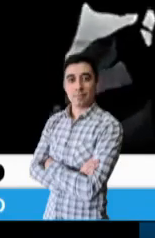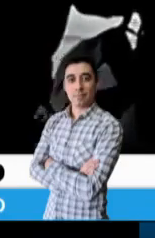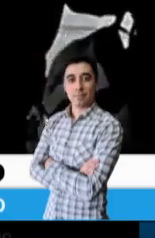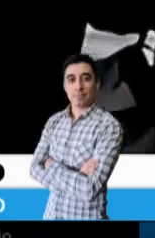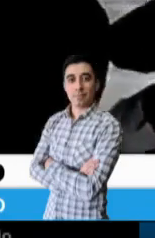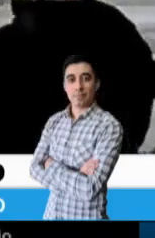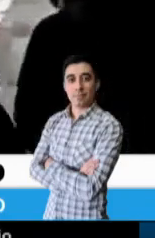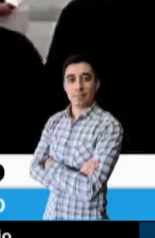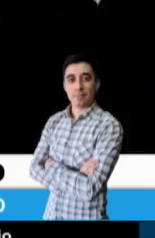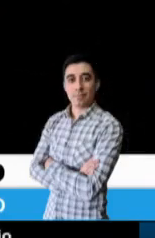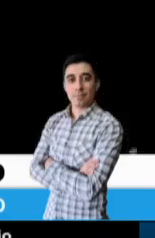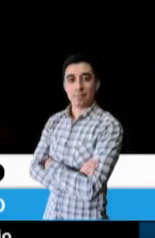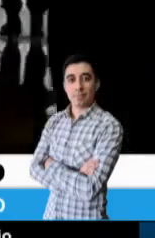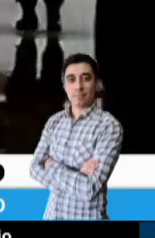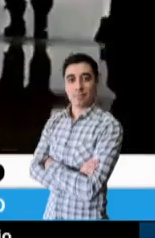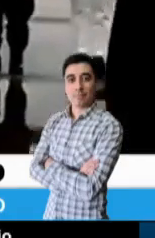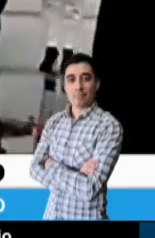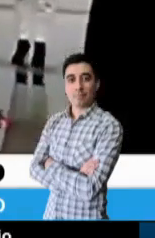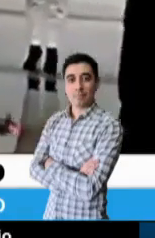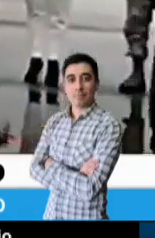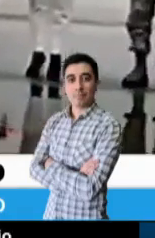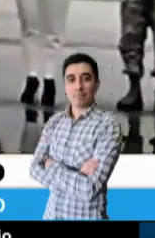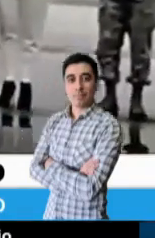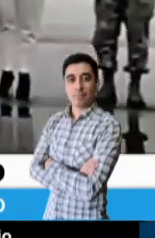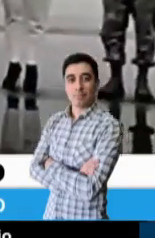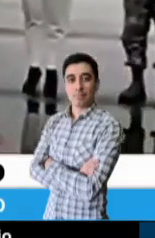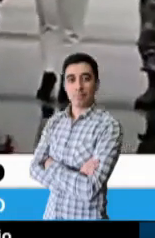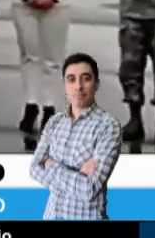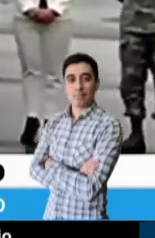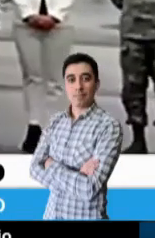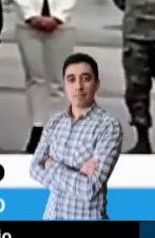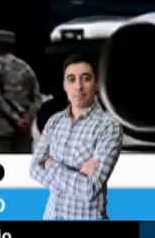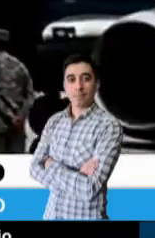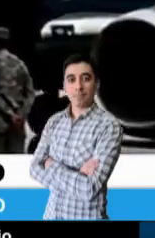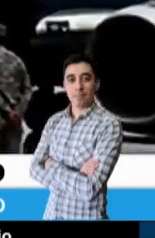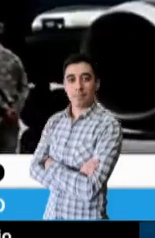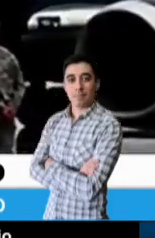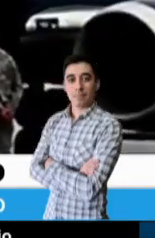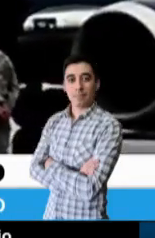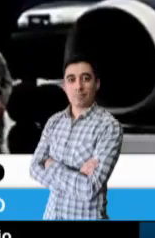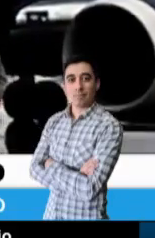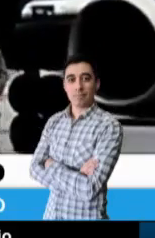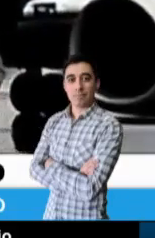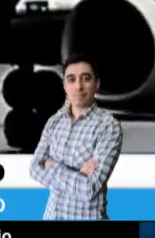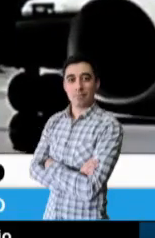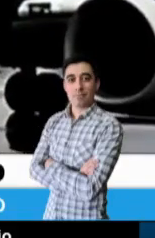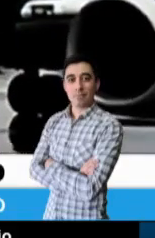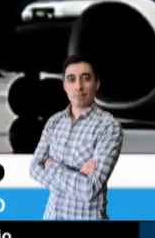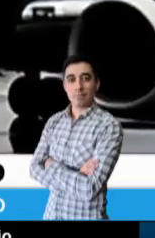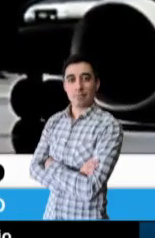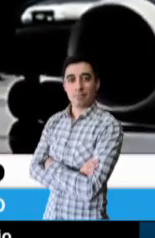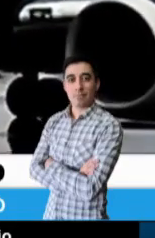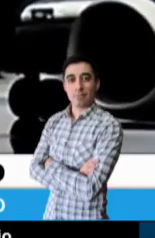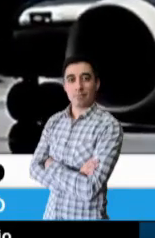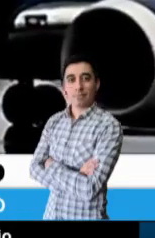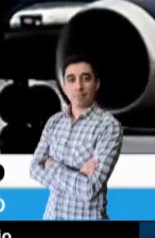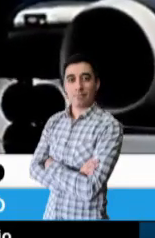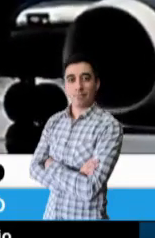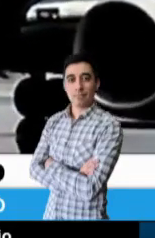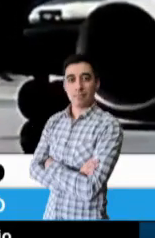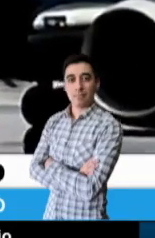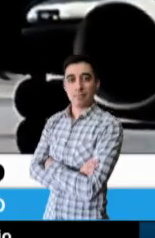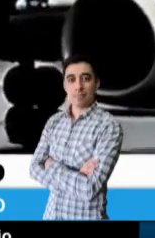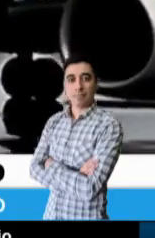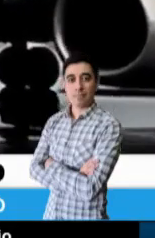no lo hace en virtud de amenazas, lo hace en virtud de su rol de jefe de Estado, de autoridad en todo el territorio de la República, y en esa